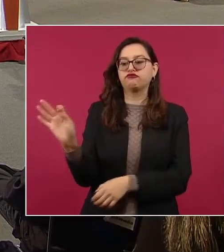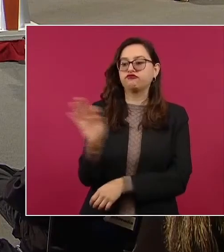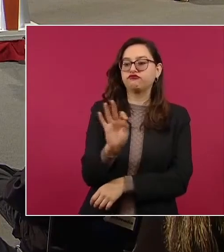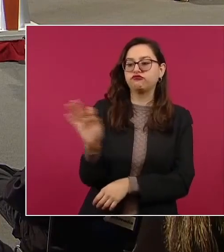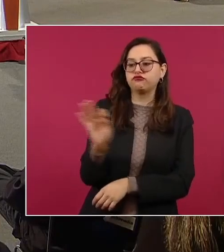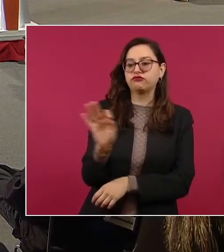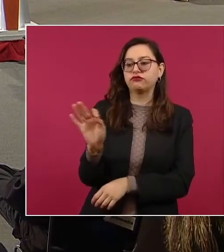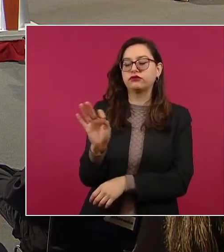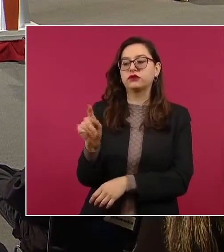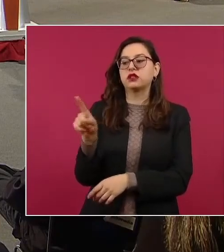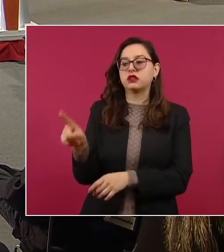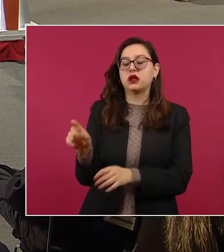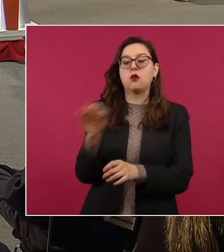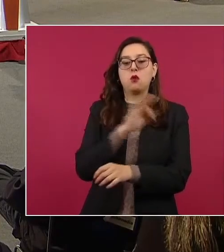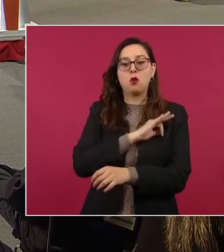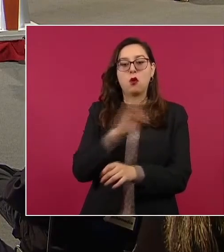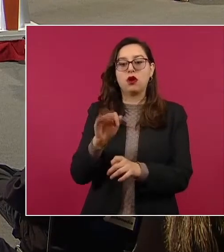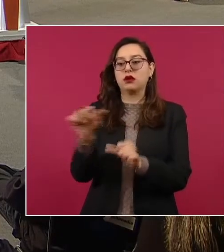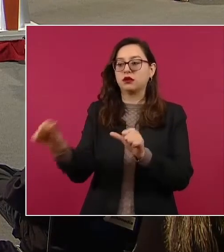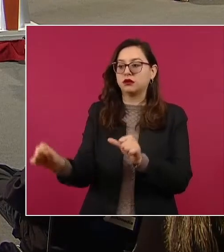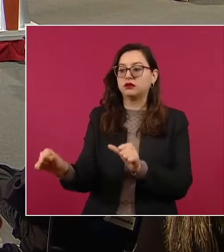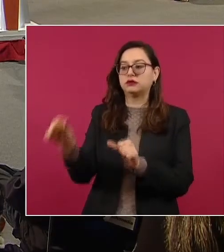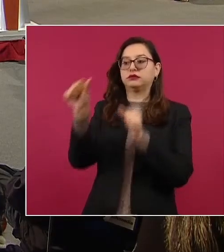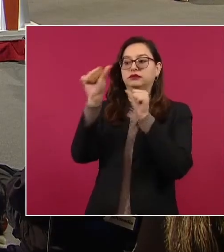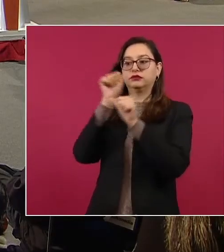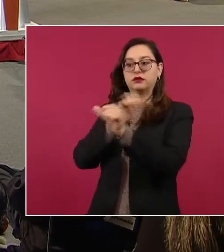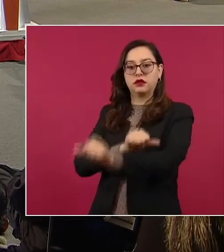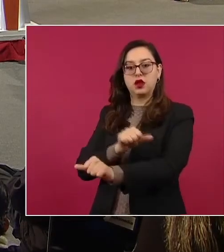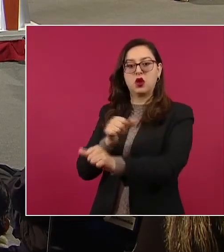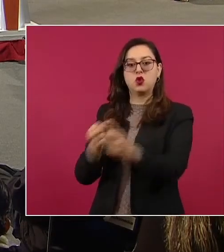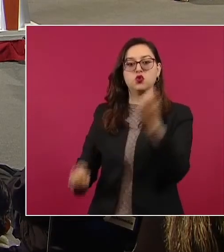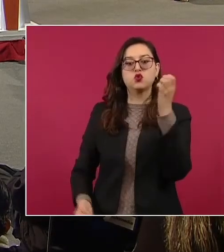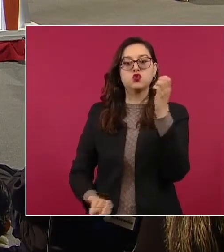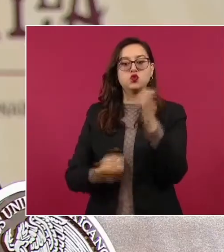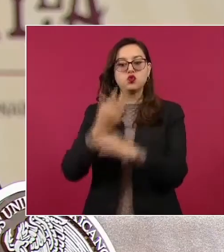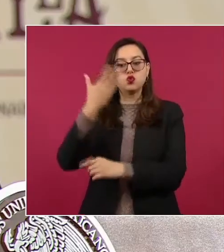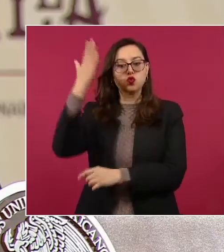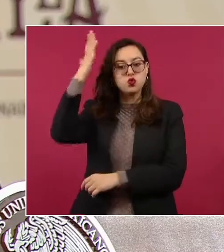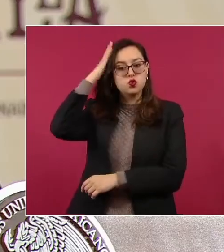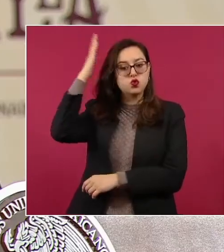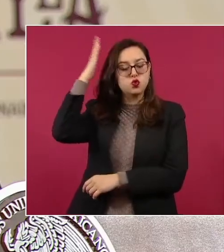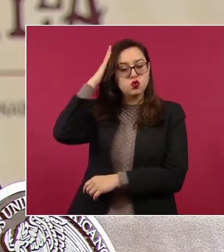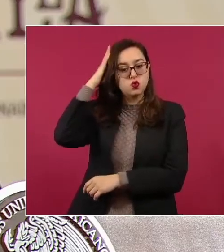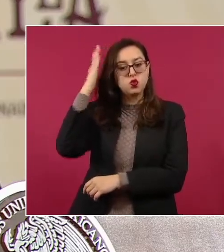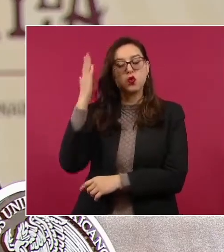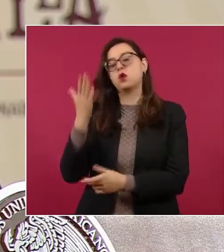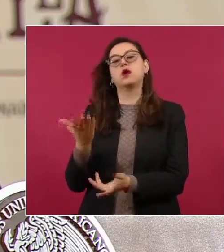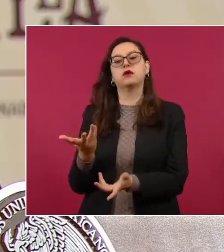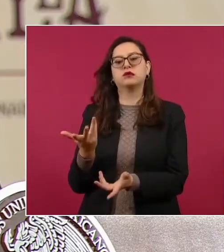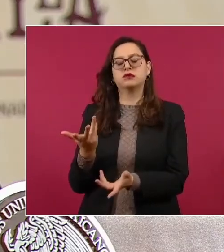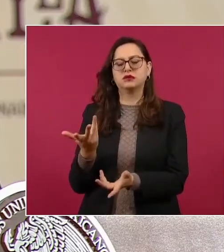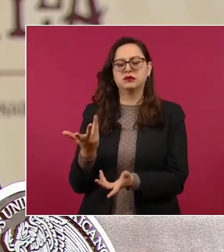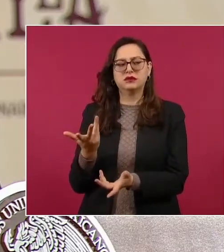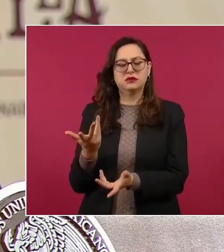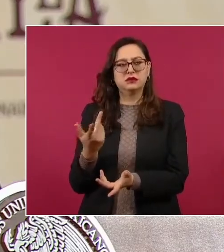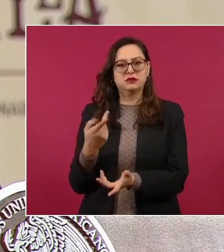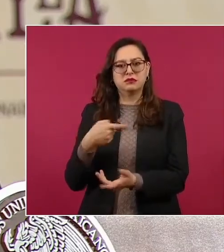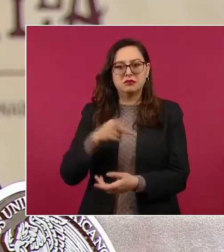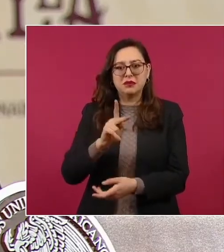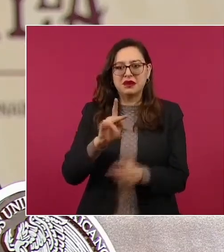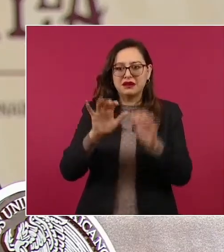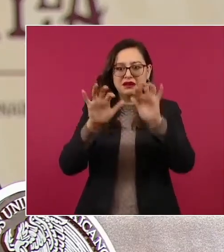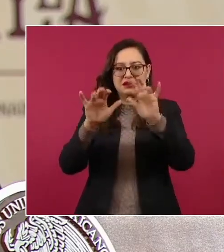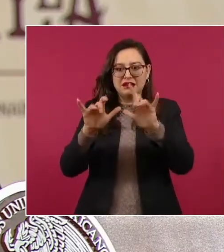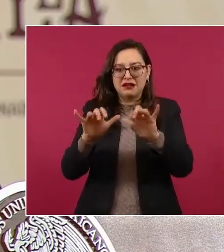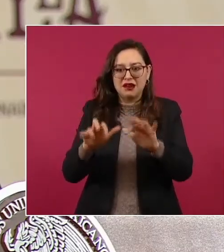sustituir al fiscal. Pero si vieron el documento, es una cosa súper mal hecha, ni el